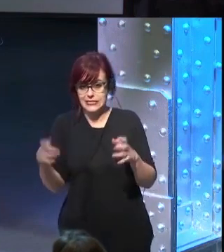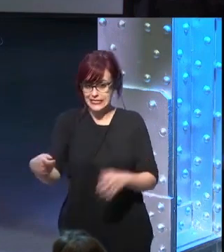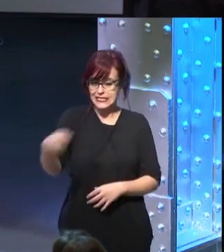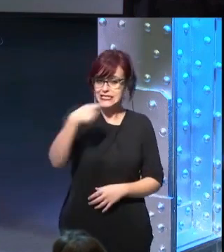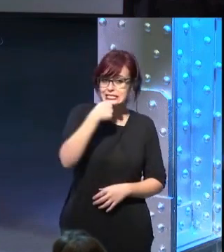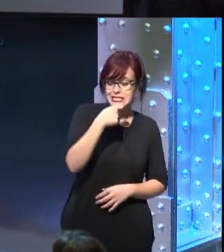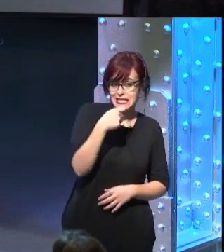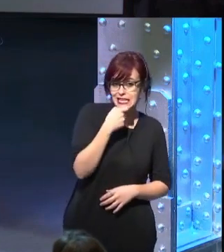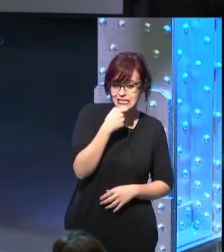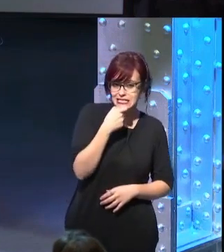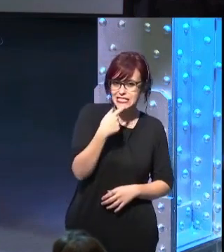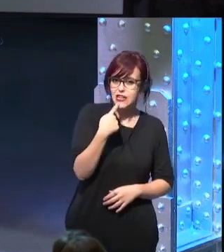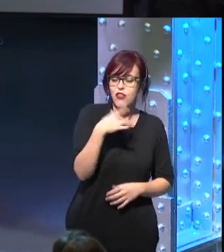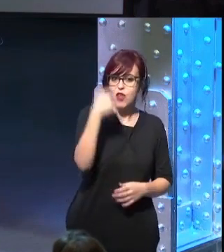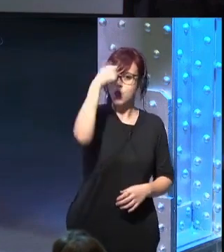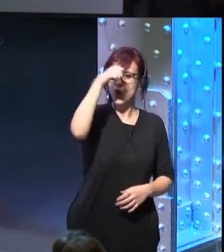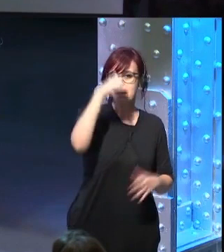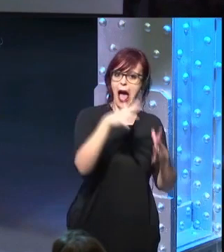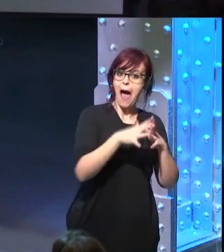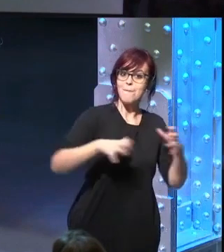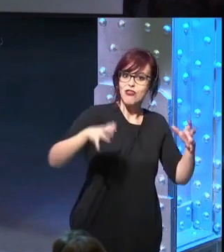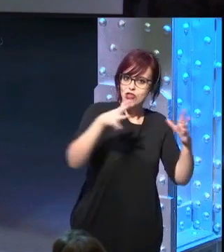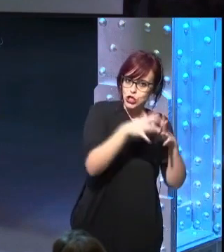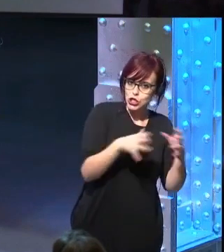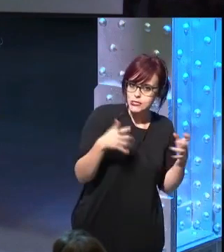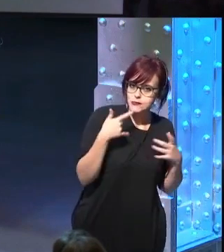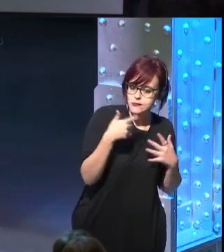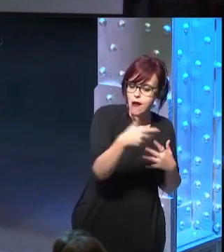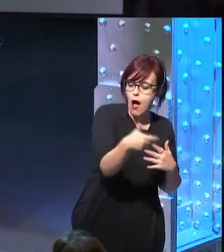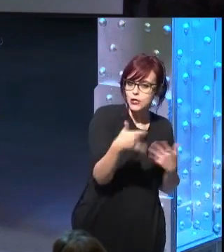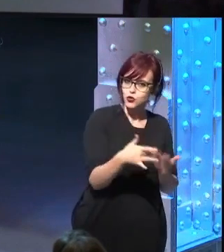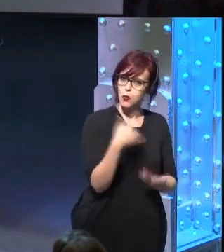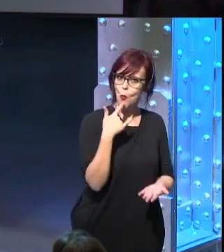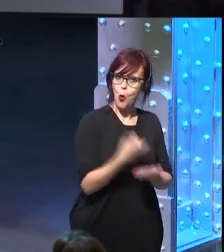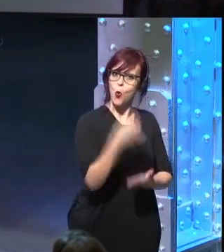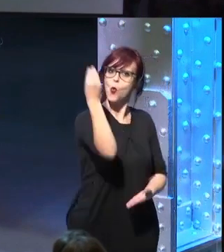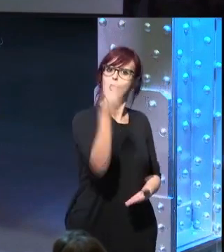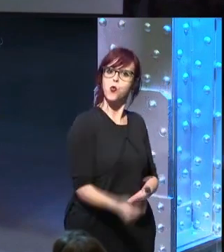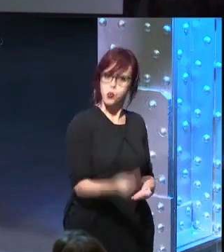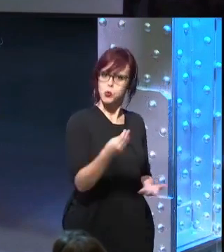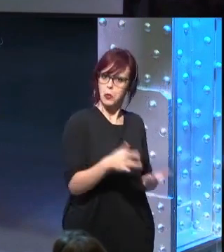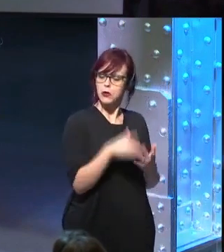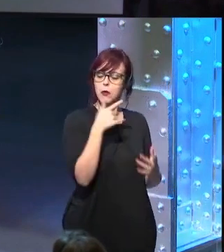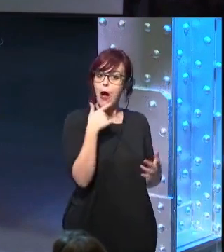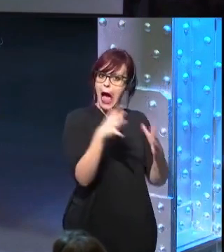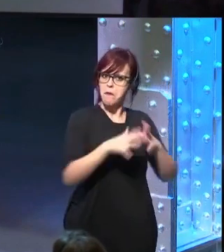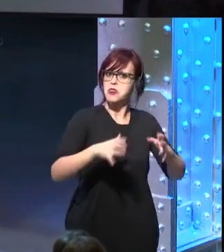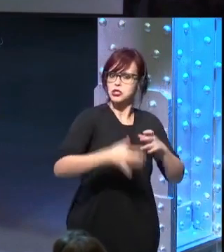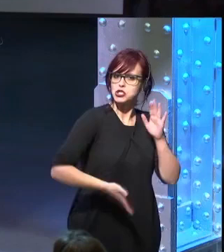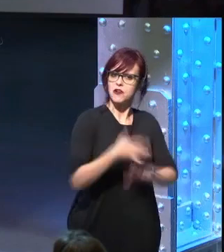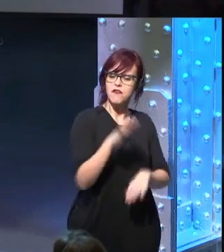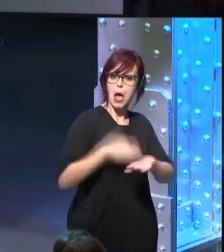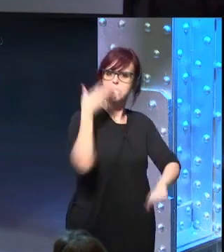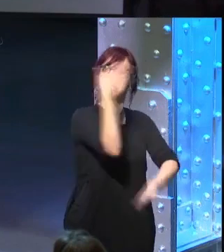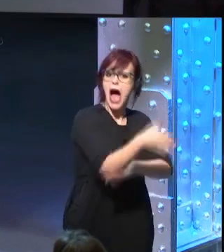en inglés, si lo dices de un hombre ambicioso, es una marca, una señal de aprobación. Es un hombre ambicioso, es un hombre que